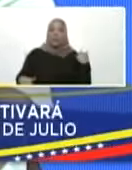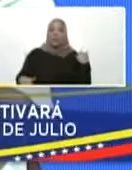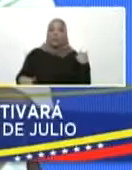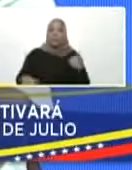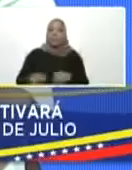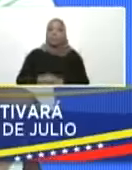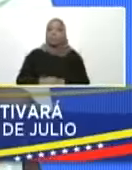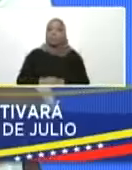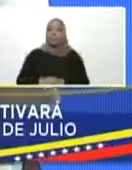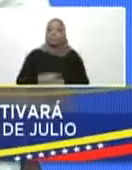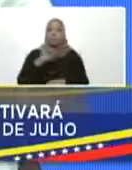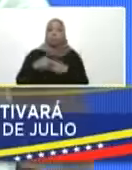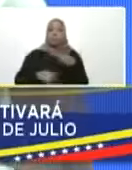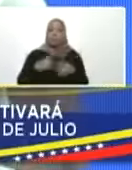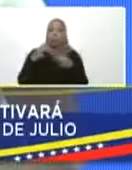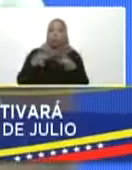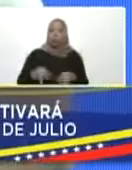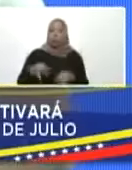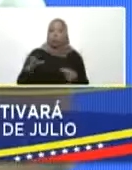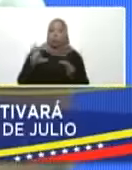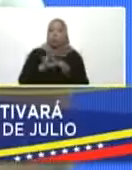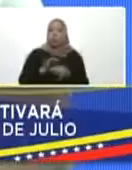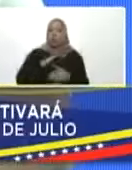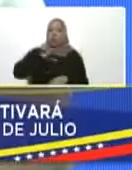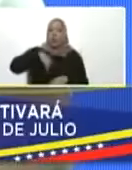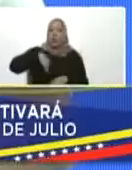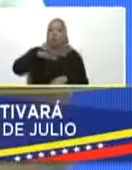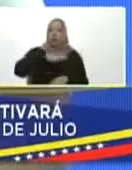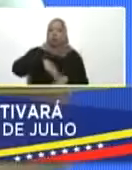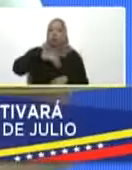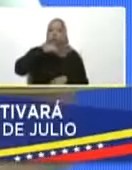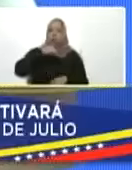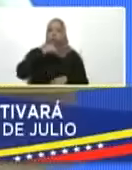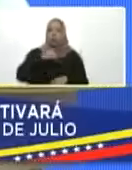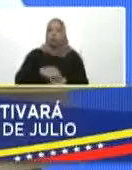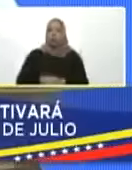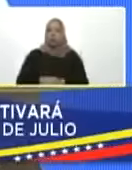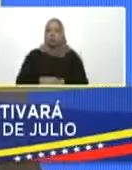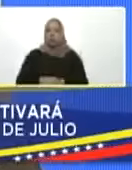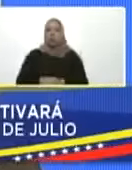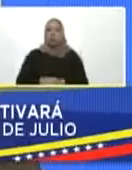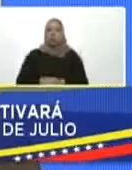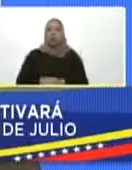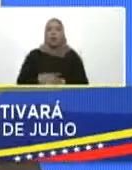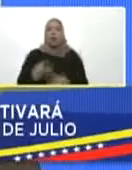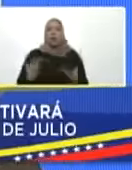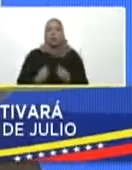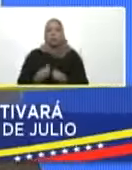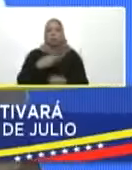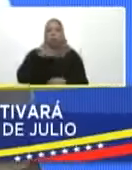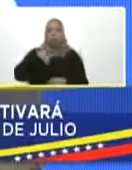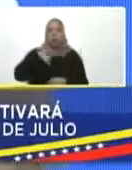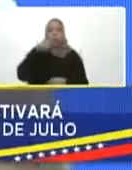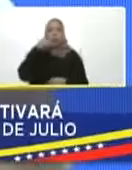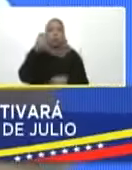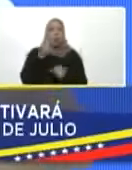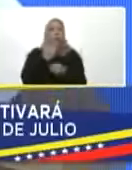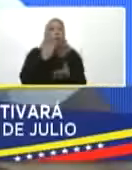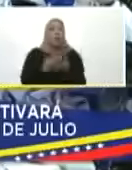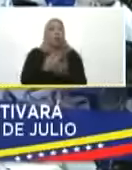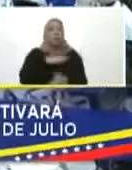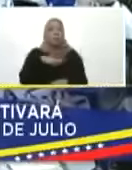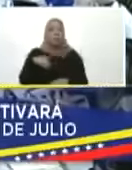usted ha designado y en Unión Nacional a vencer y a vencer por Venezuela. Bueno, muchas gracias,